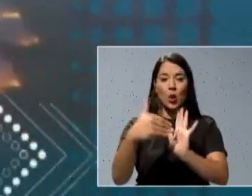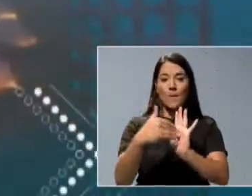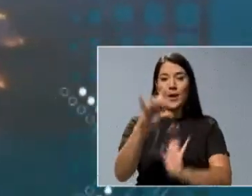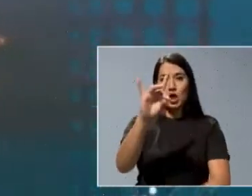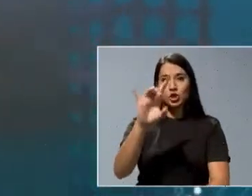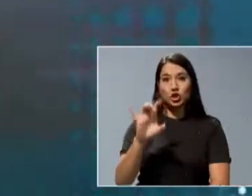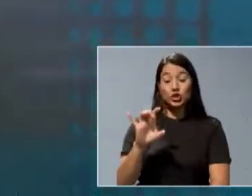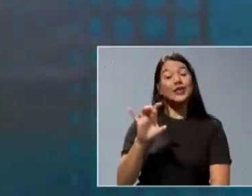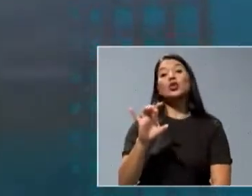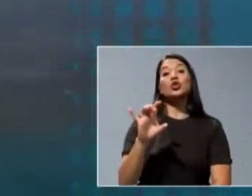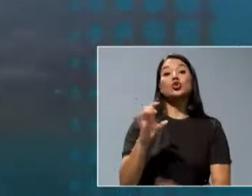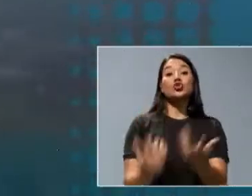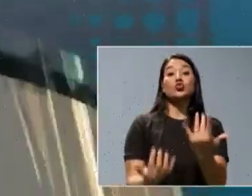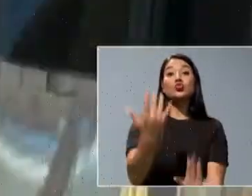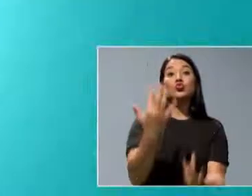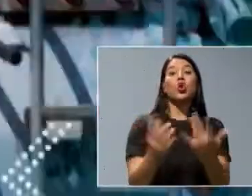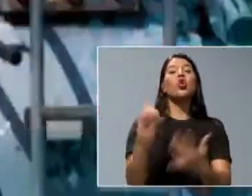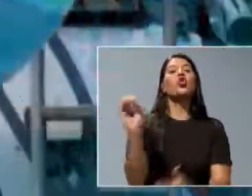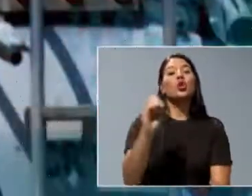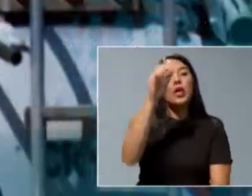91.891 incendios en la Amazonía.